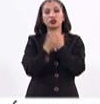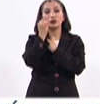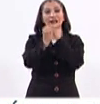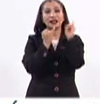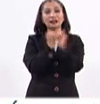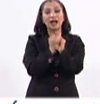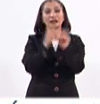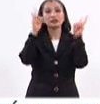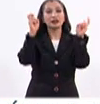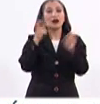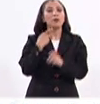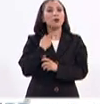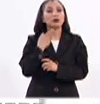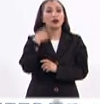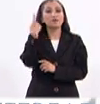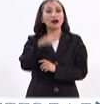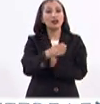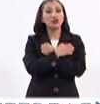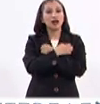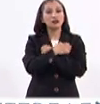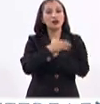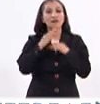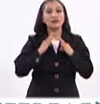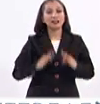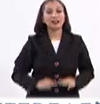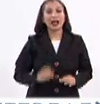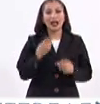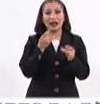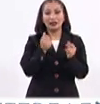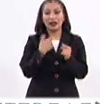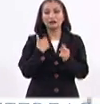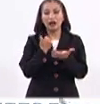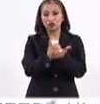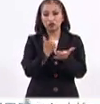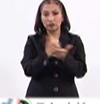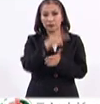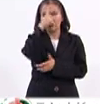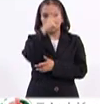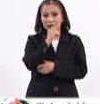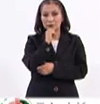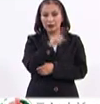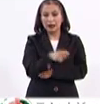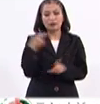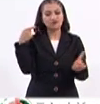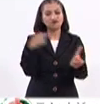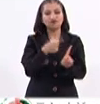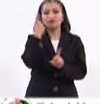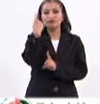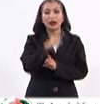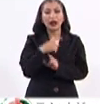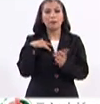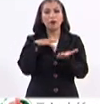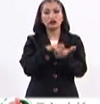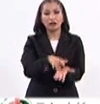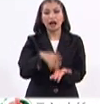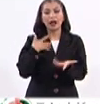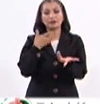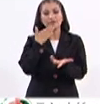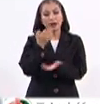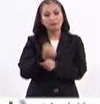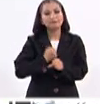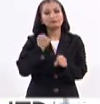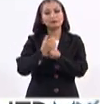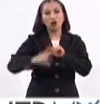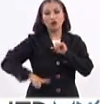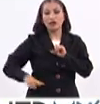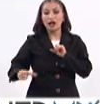internacional Políticas para una Educación Física de Calidad, en el cual participa México y tiene como finalidad apoyar de manera práctica